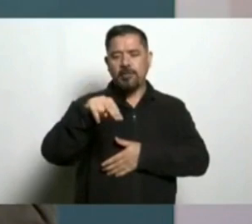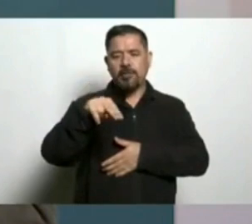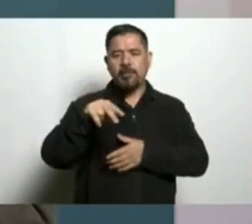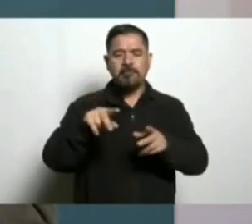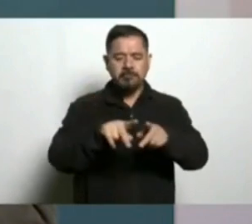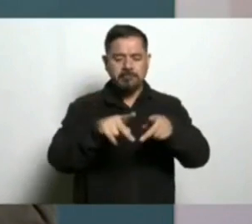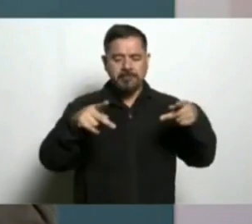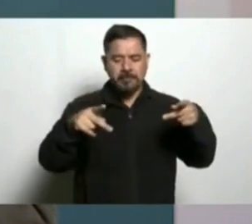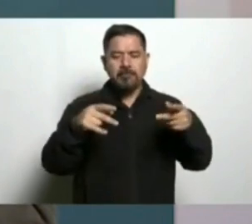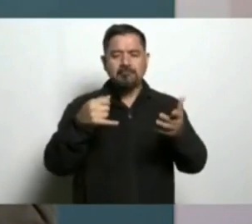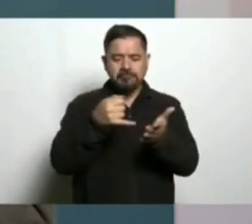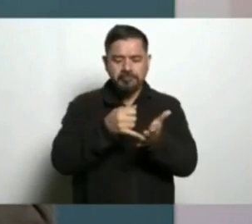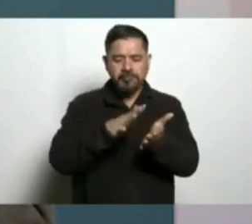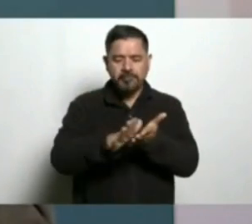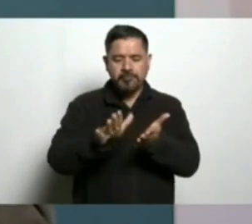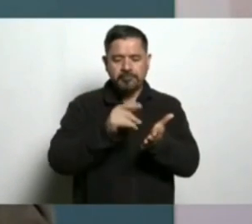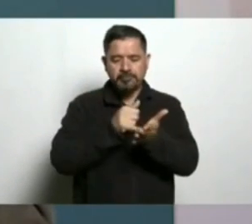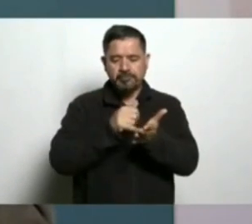los magonistas,